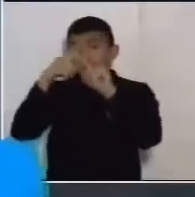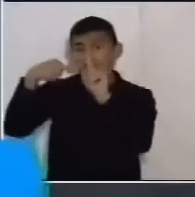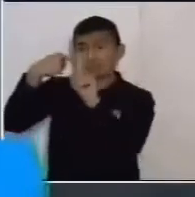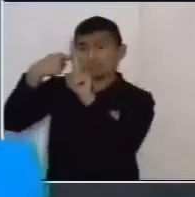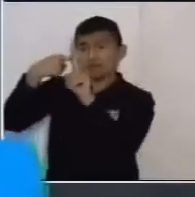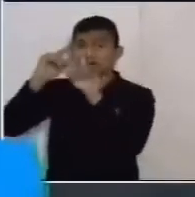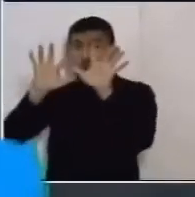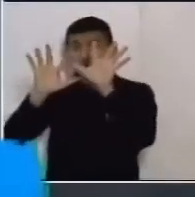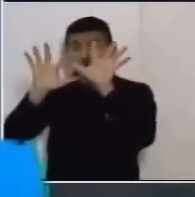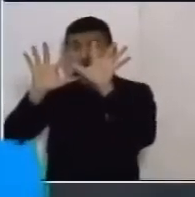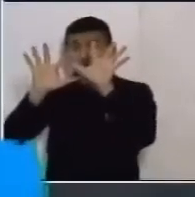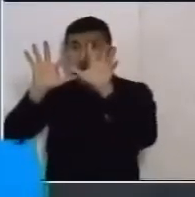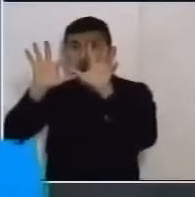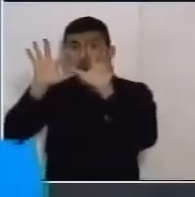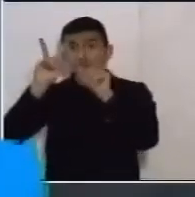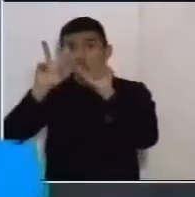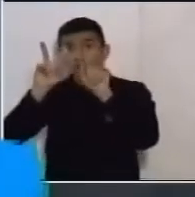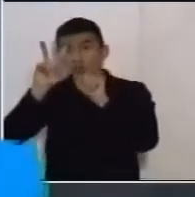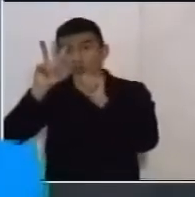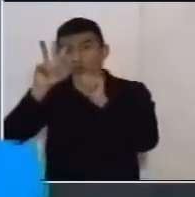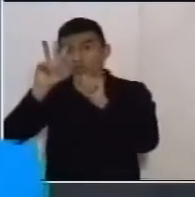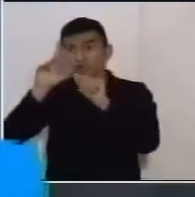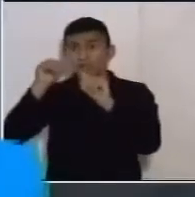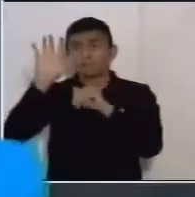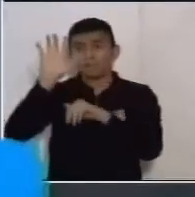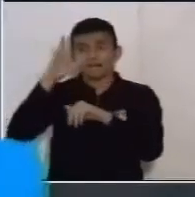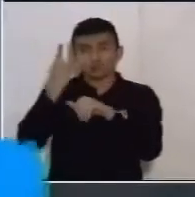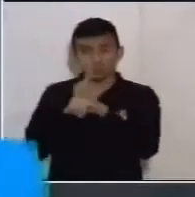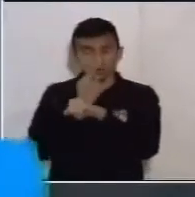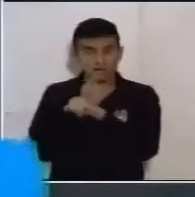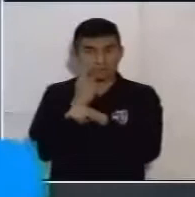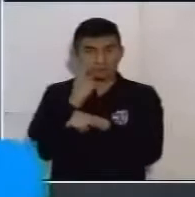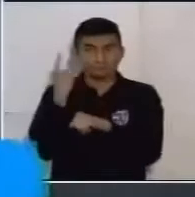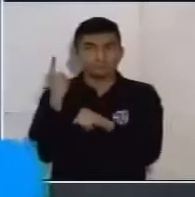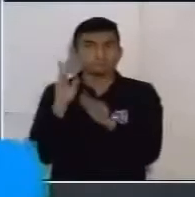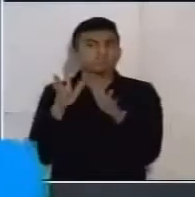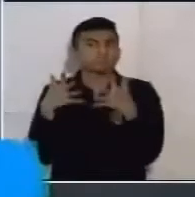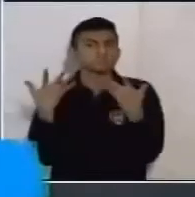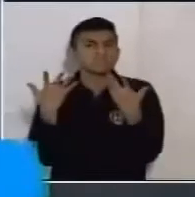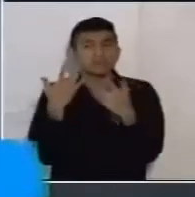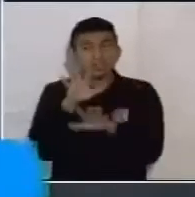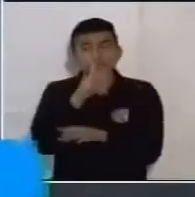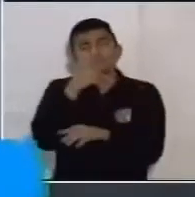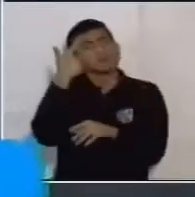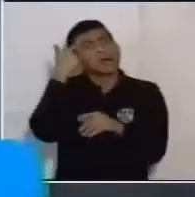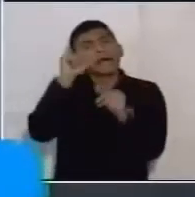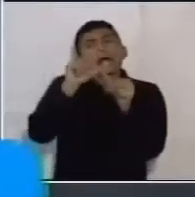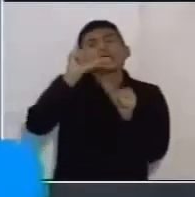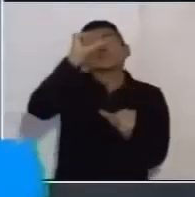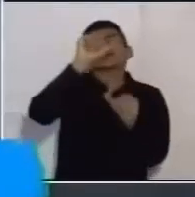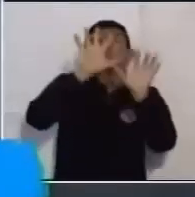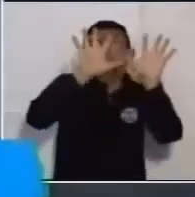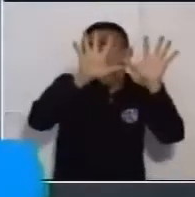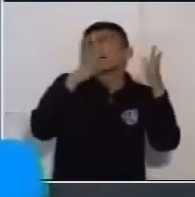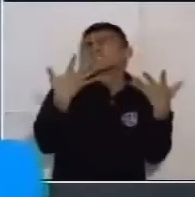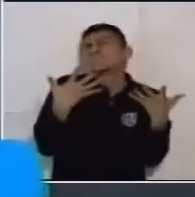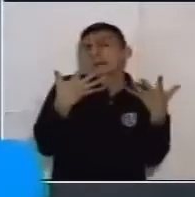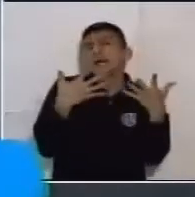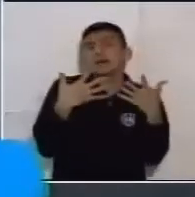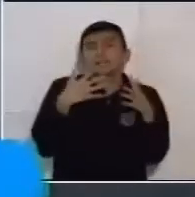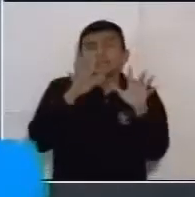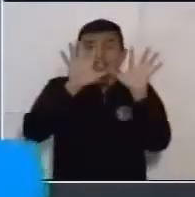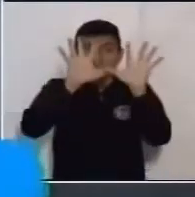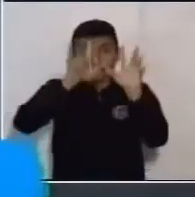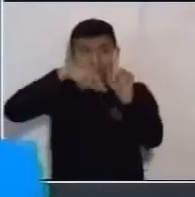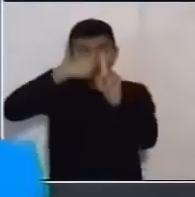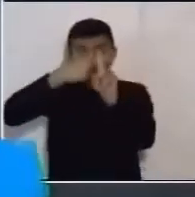12, o sea, 12 unidades más grande que x. Si la altura fuera 10, aquí va a ser 10 más 12,